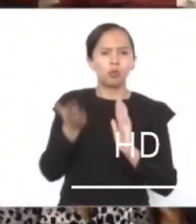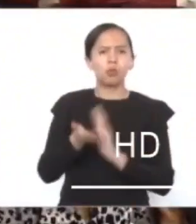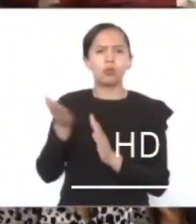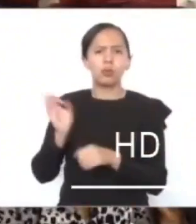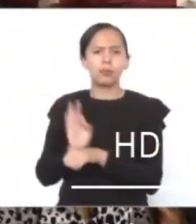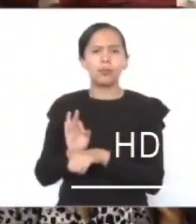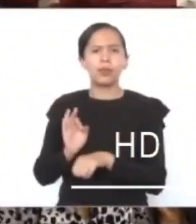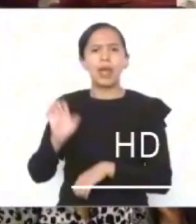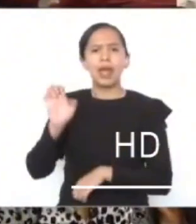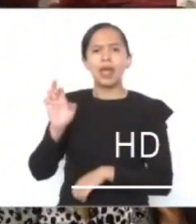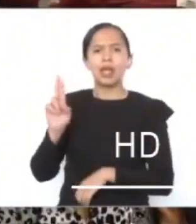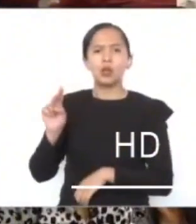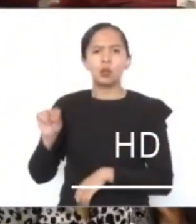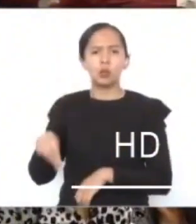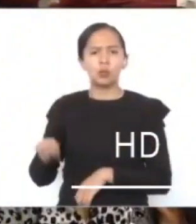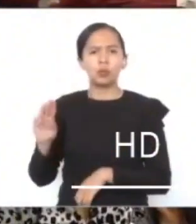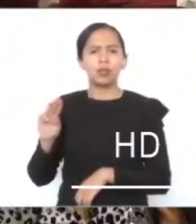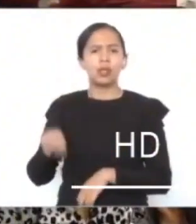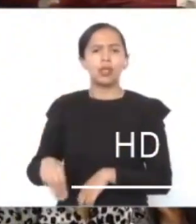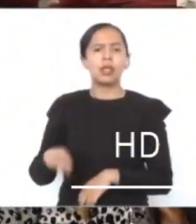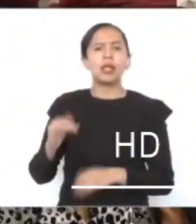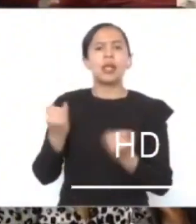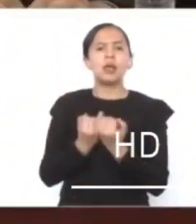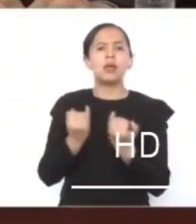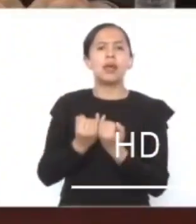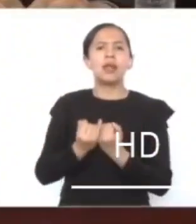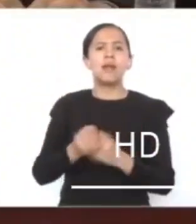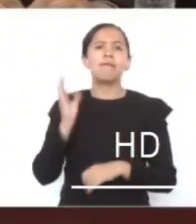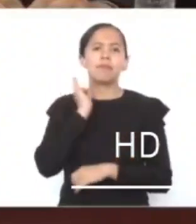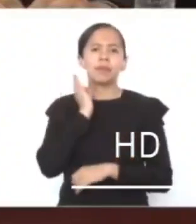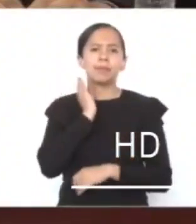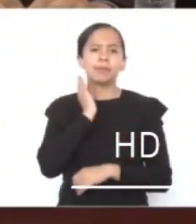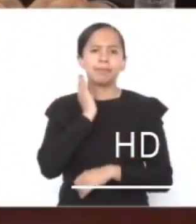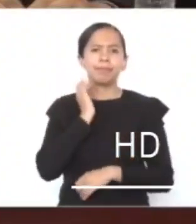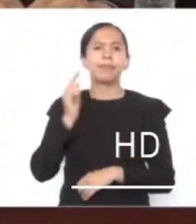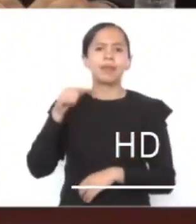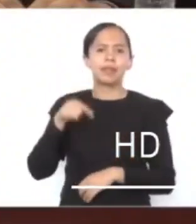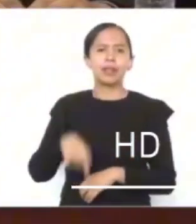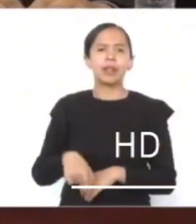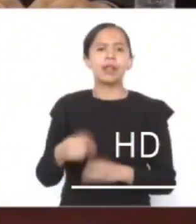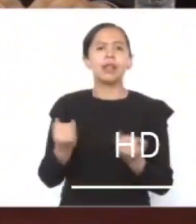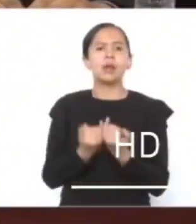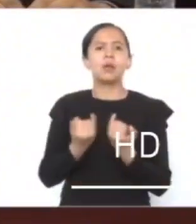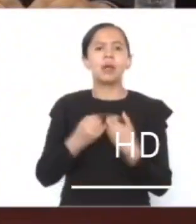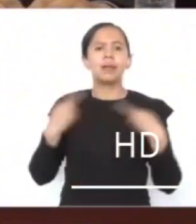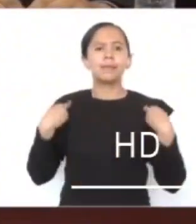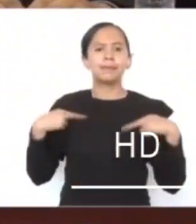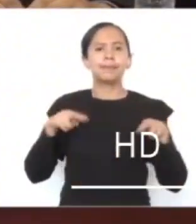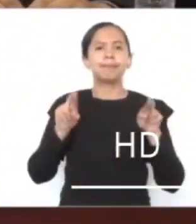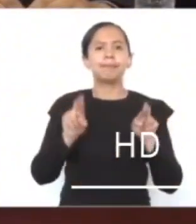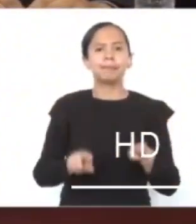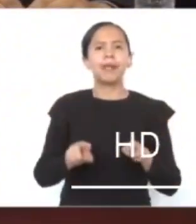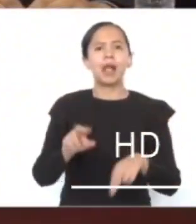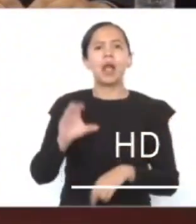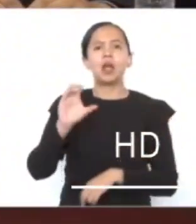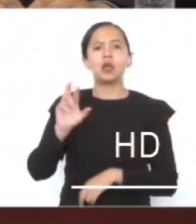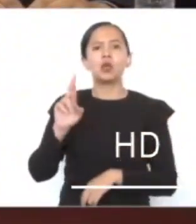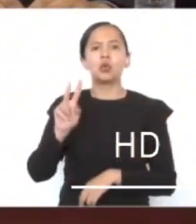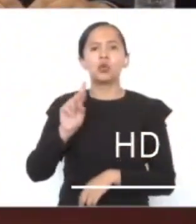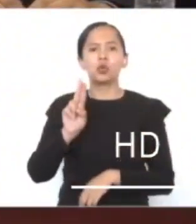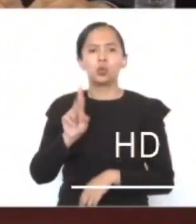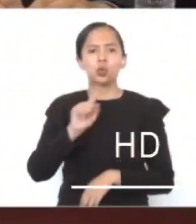del ERUM, la Fiscalía General de Justicia y también una representación de la Cruz Roja